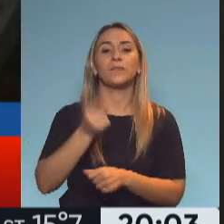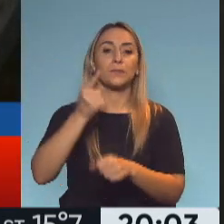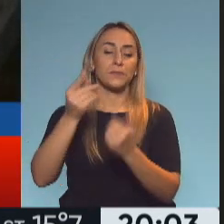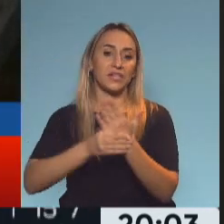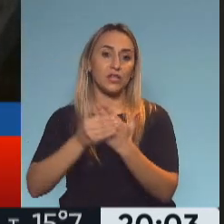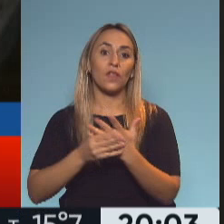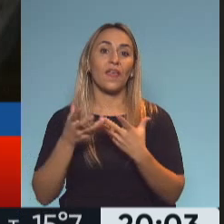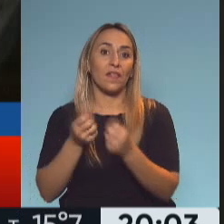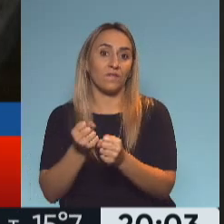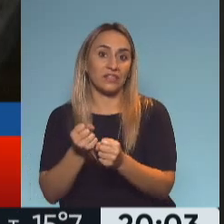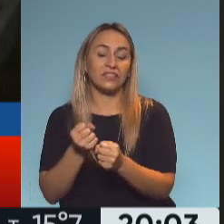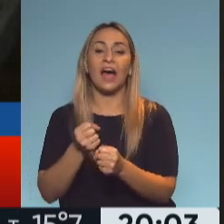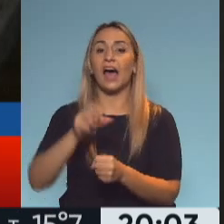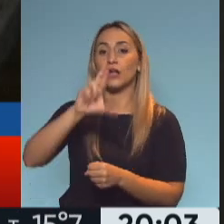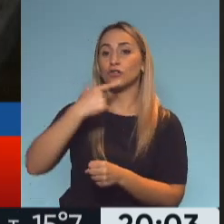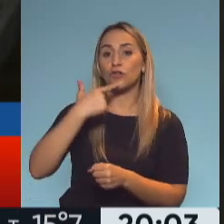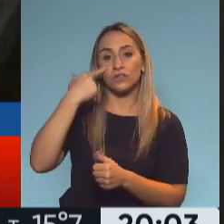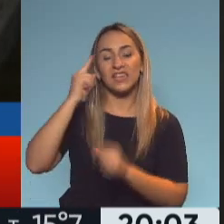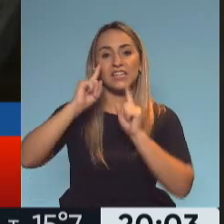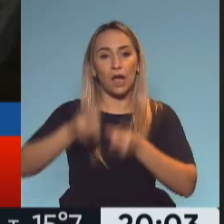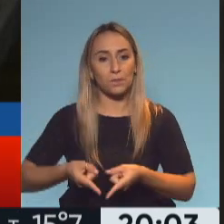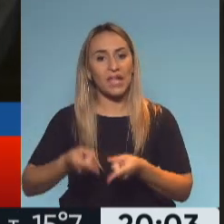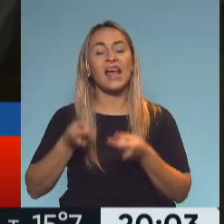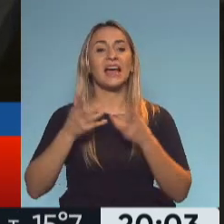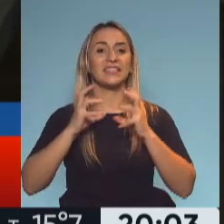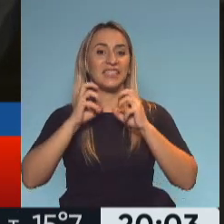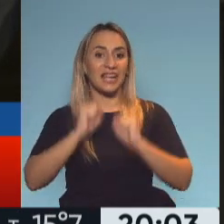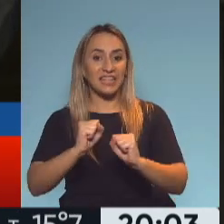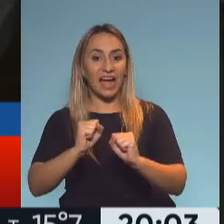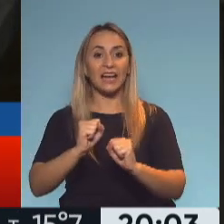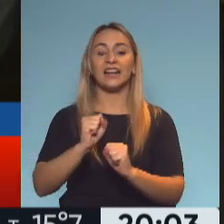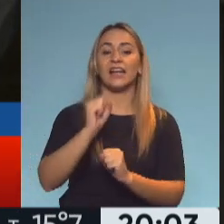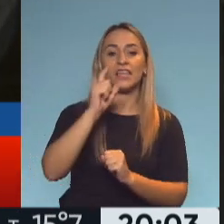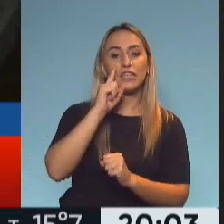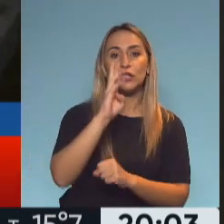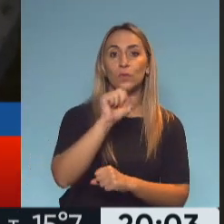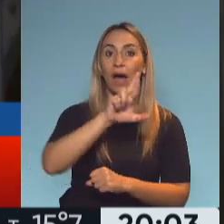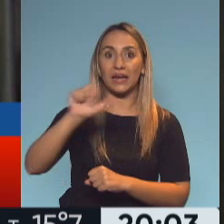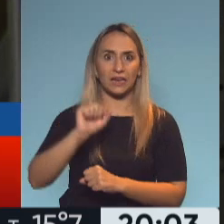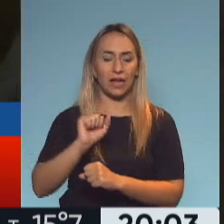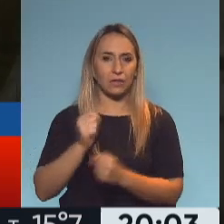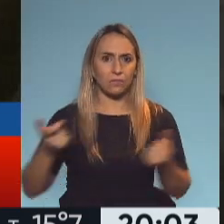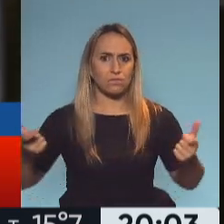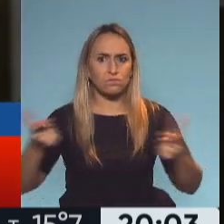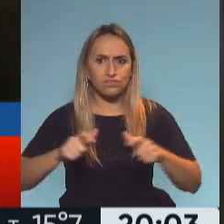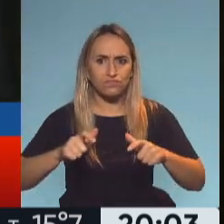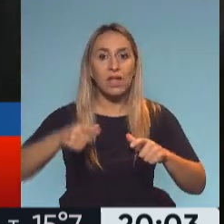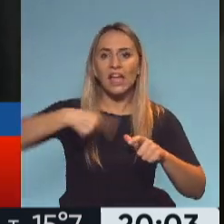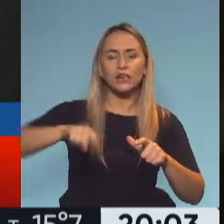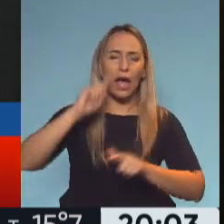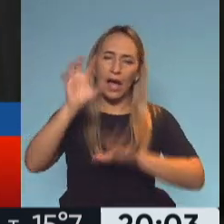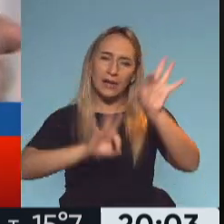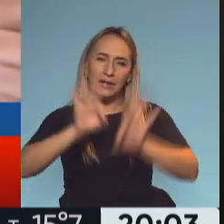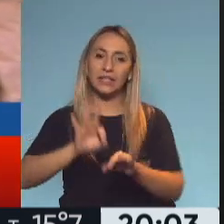Agustín Rossi, y la secretaria legal y técnica de la presidencia, Vilma Ibarra. Es una reunión de evaluación de las